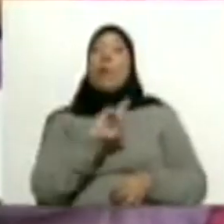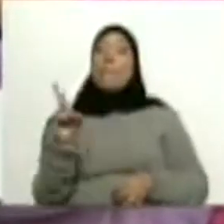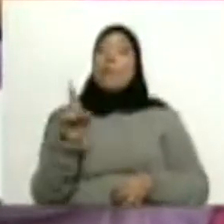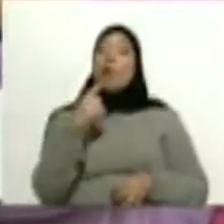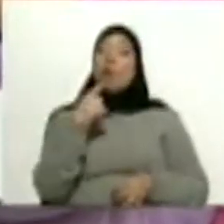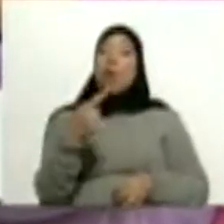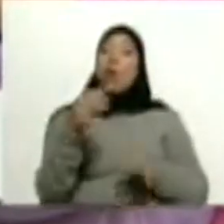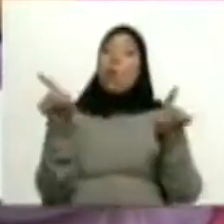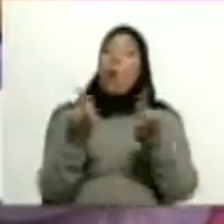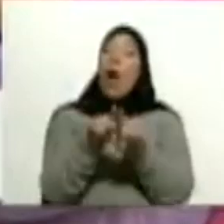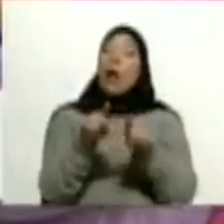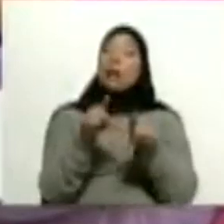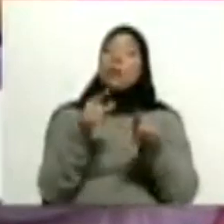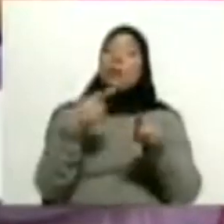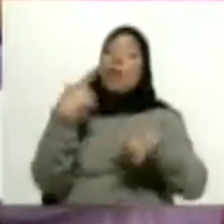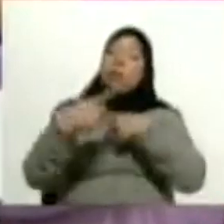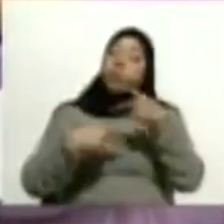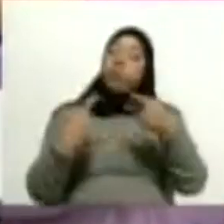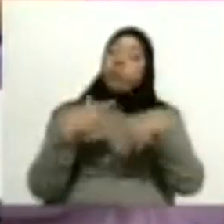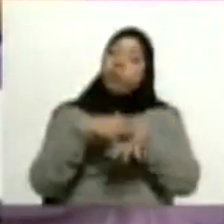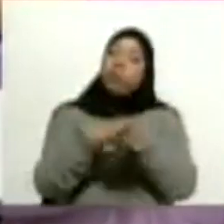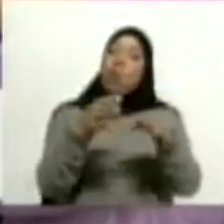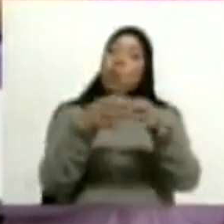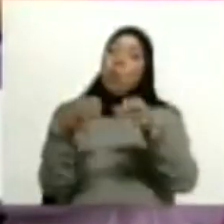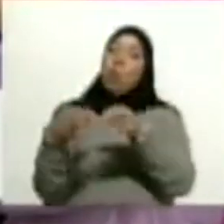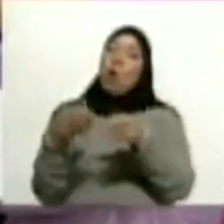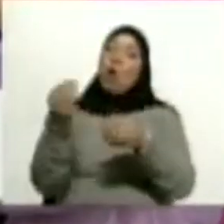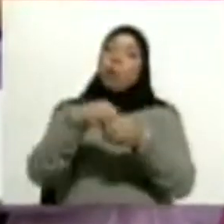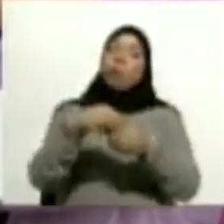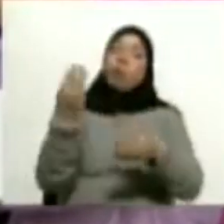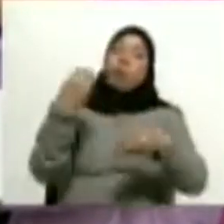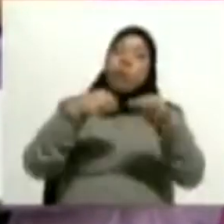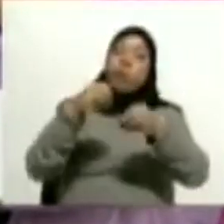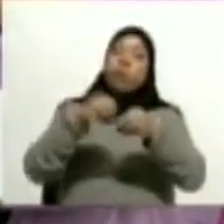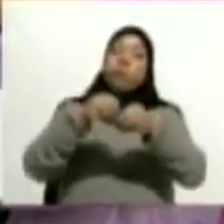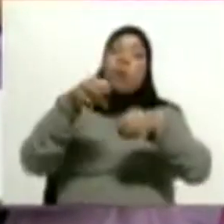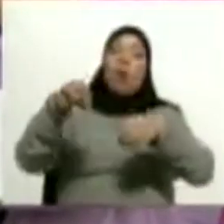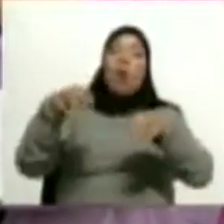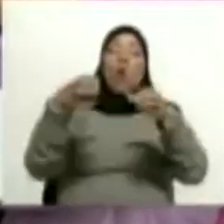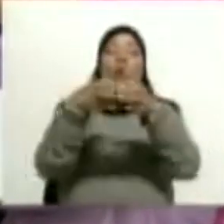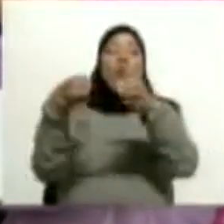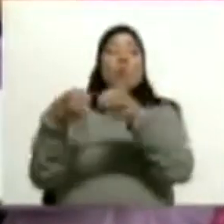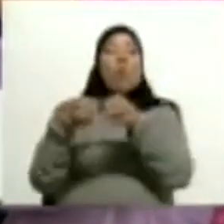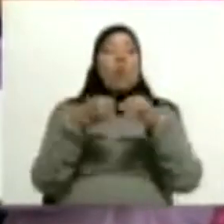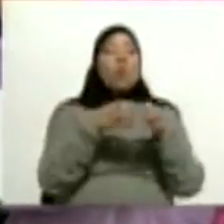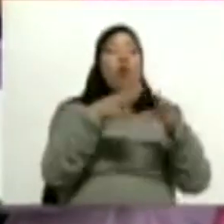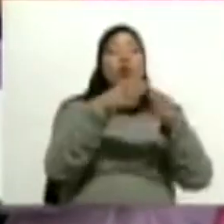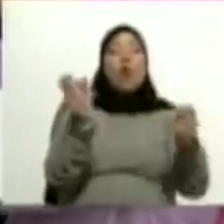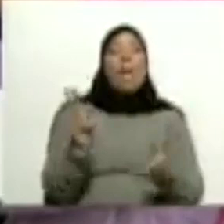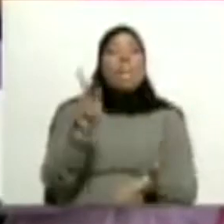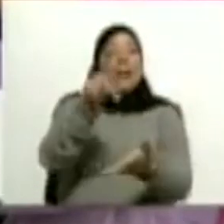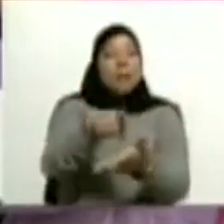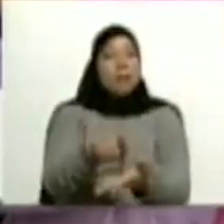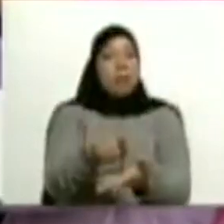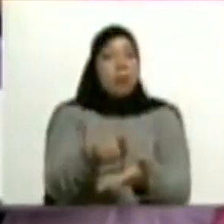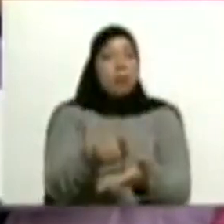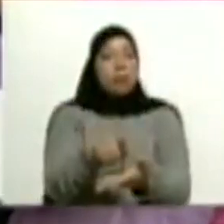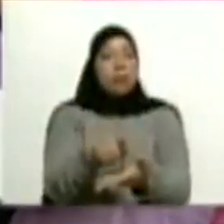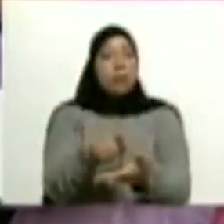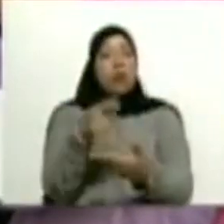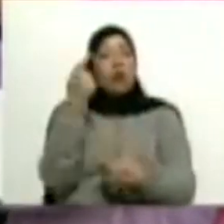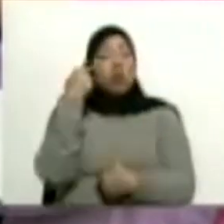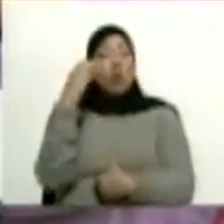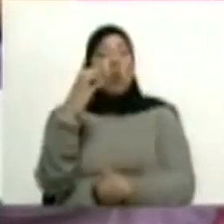presidente Nicolás Maduro, sino que por el contrario, buscáramos la mayor amplitud y la mayor generosidad, porque si tú ves la composición del